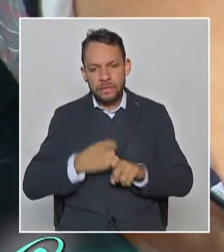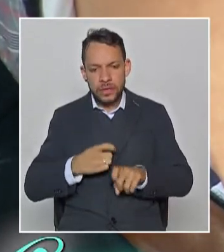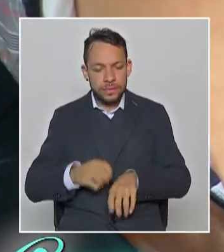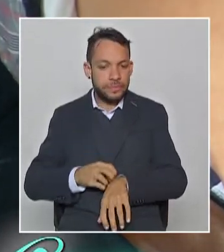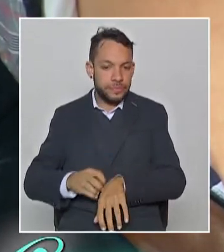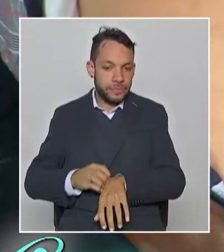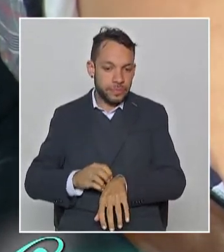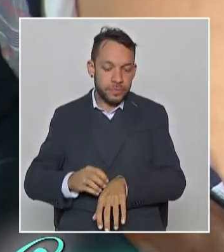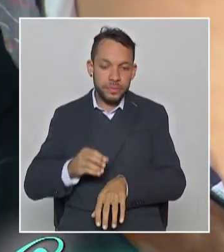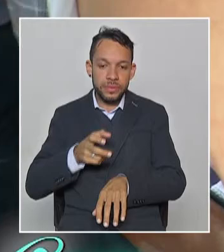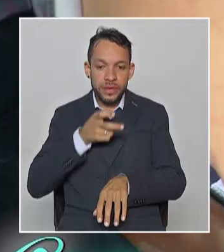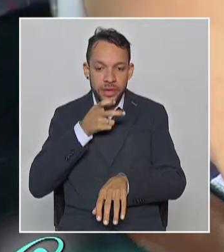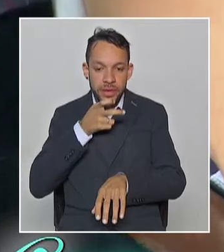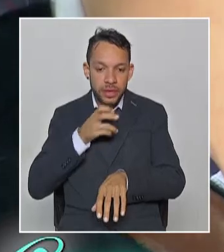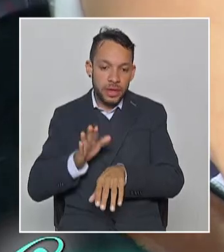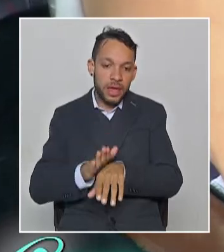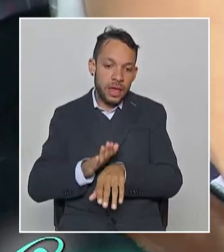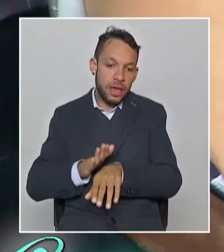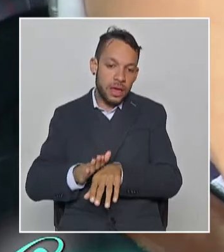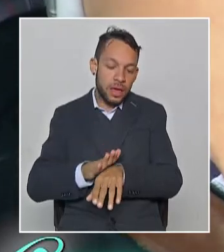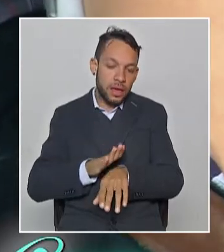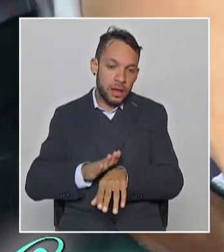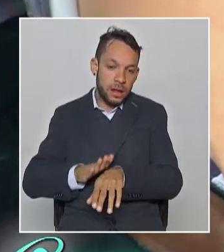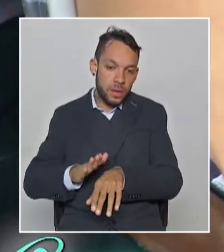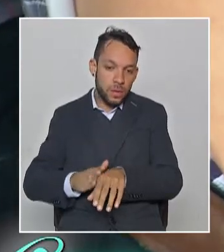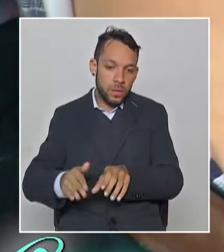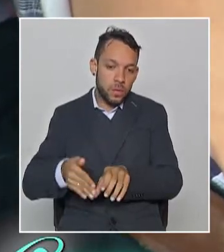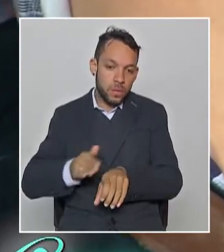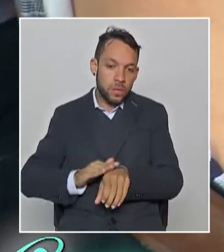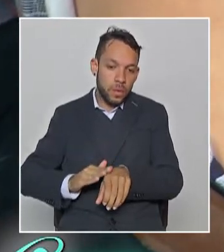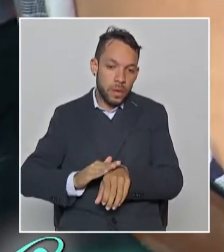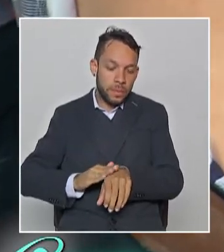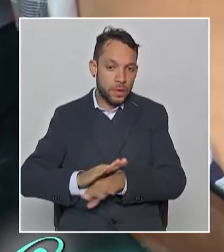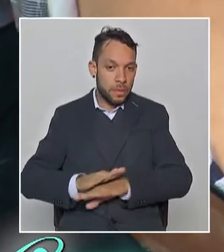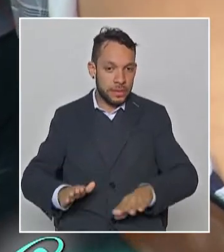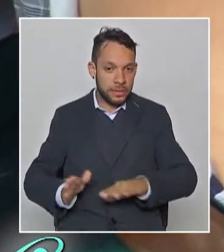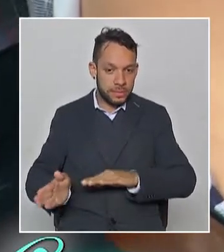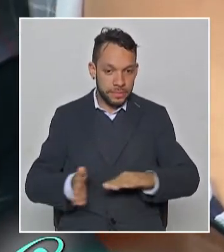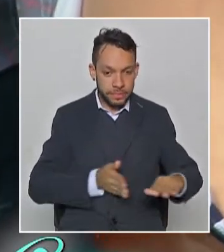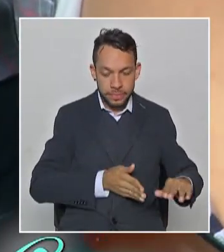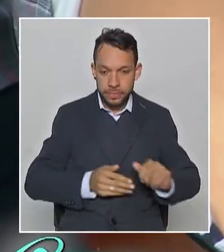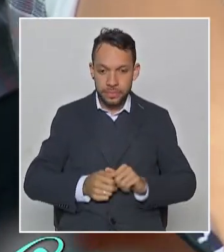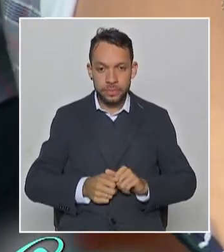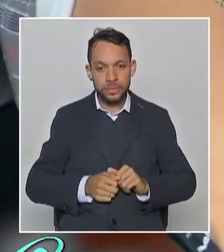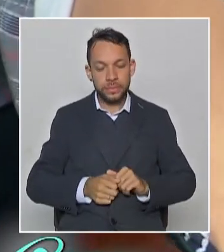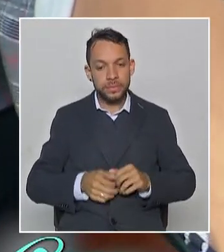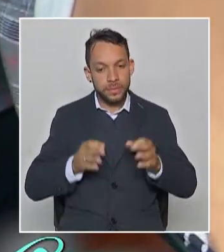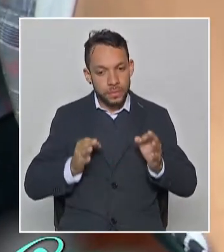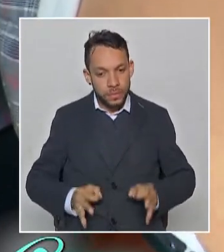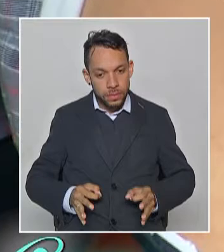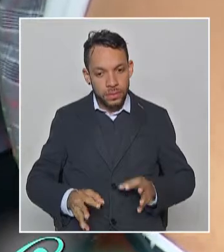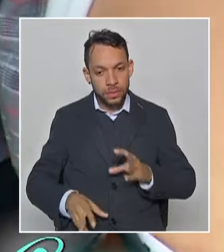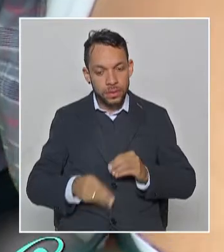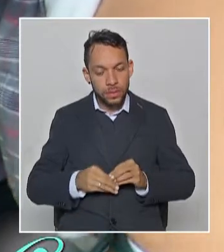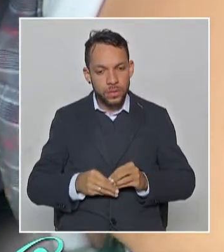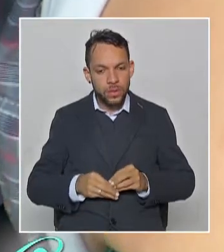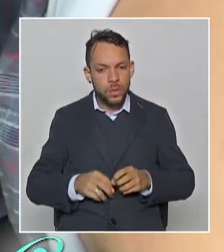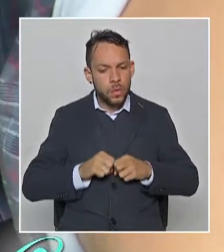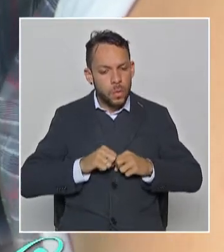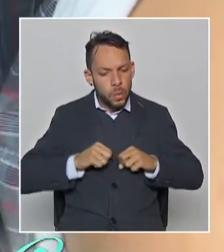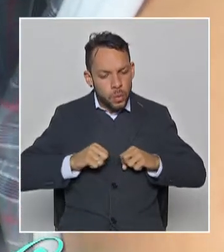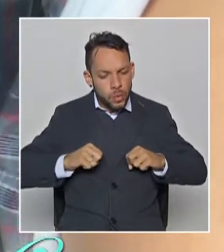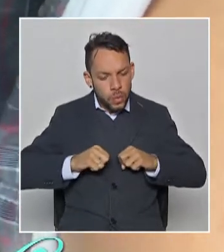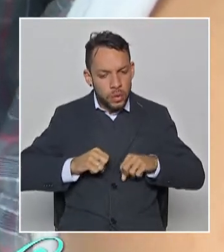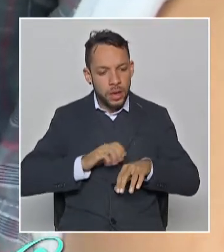rasque, coloque ese hielo y viva Porú. Vamos a empezar aquí con ¿Para qué el hielo? colocar el hielo, para entumecer un poquito